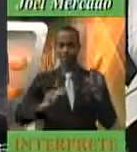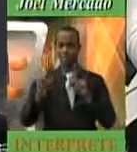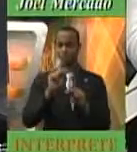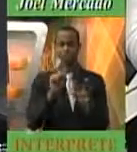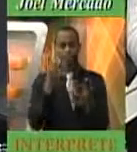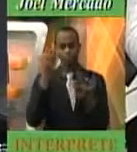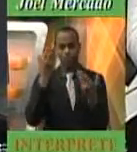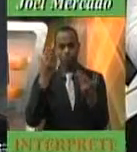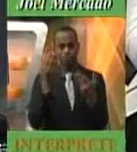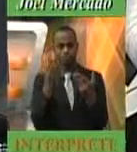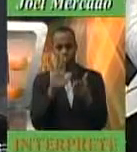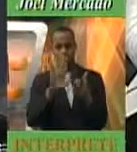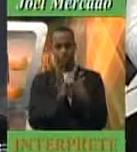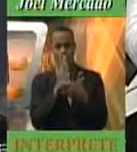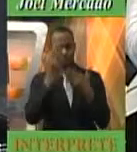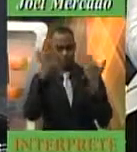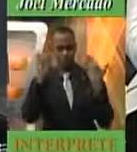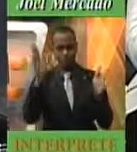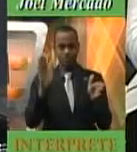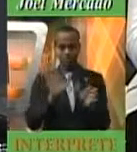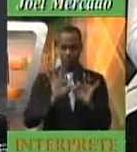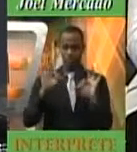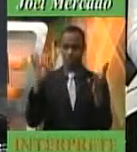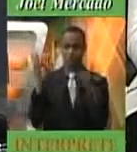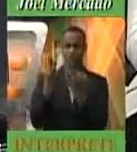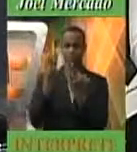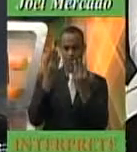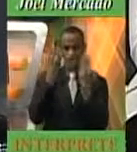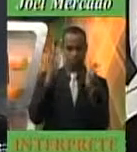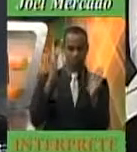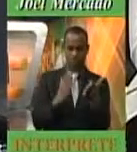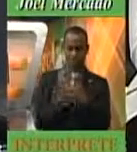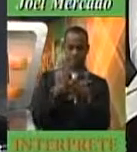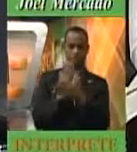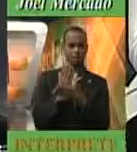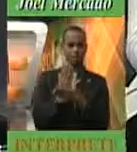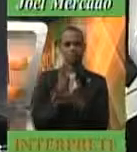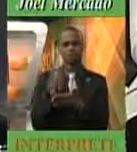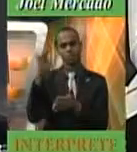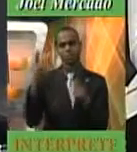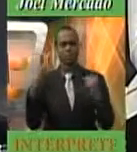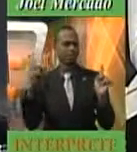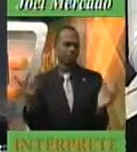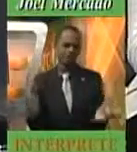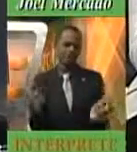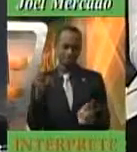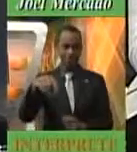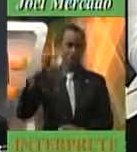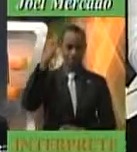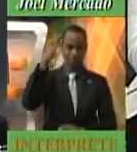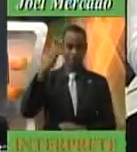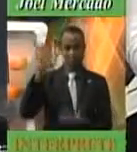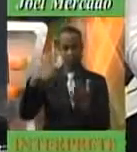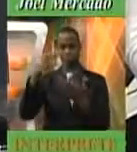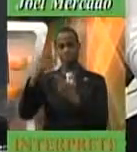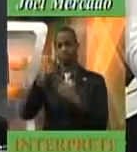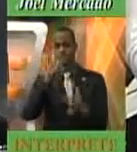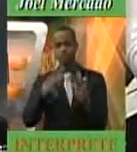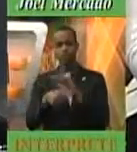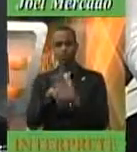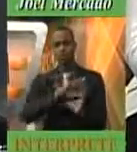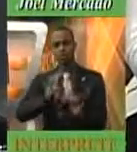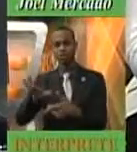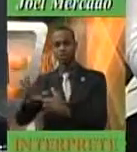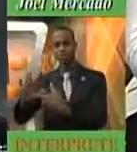las familias no conocen el derecho que tienen las personas, entonces no lo vamos a lograr. Por eso diseñamos el programa Saliendo del